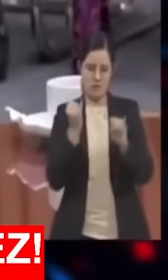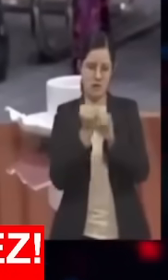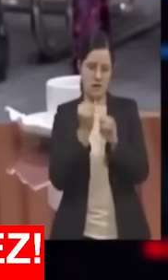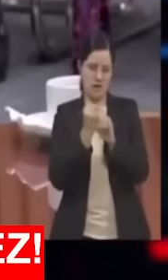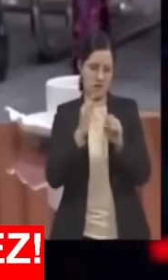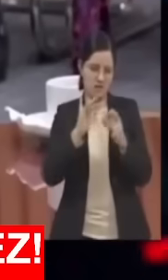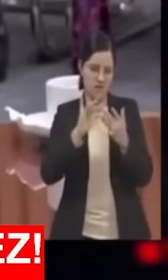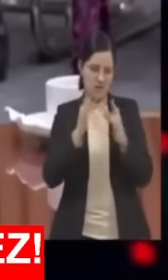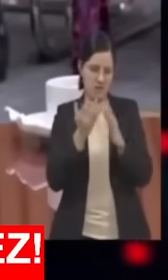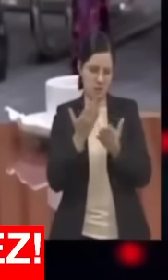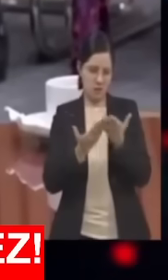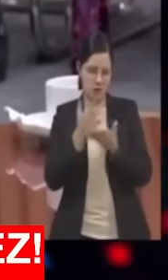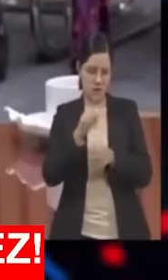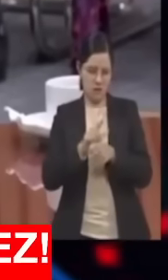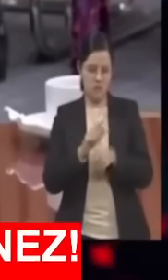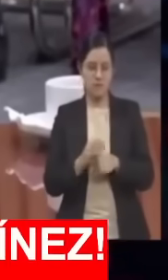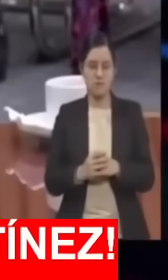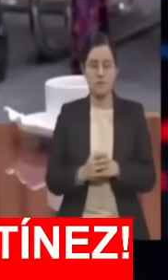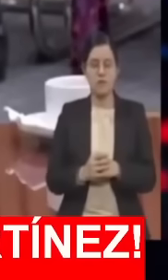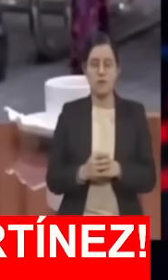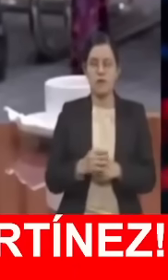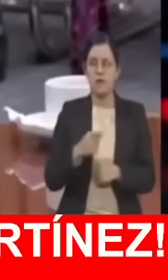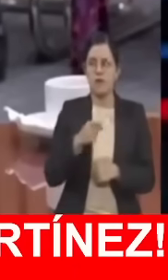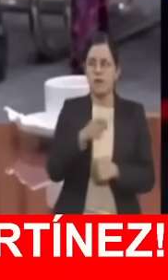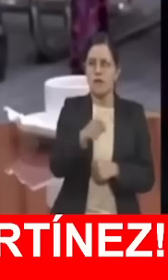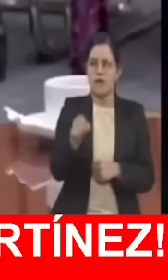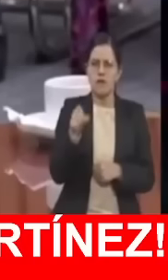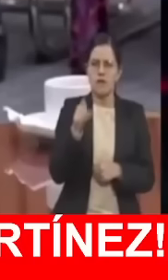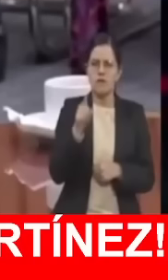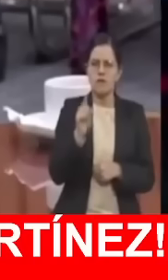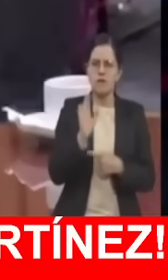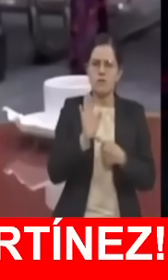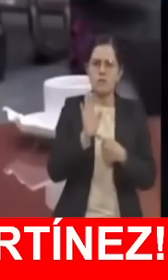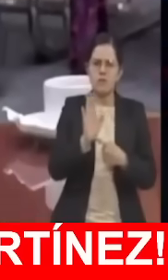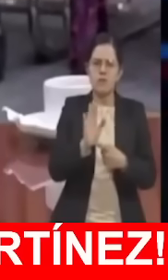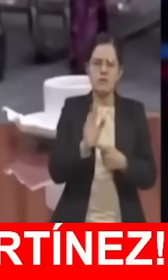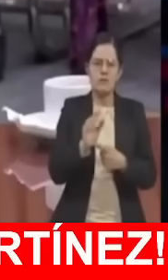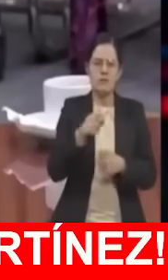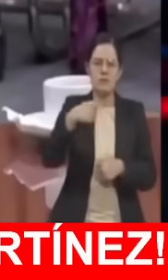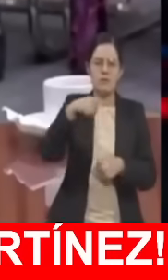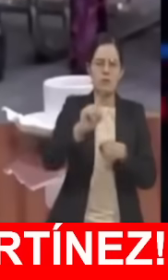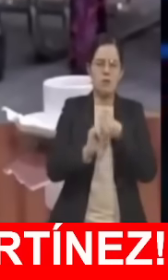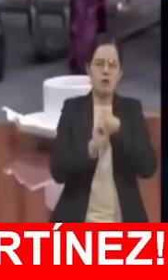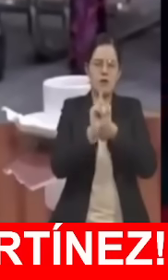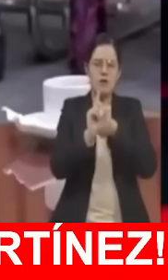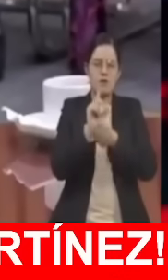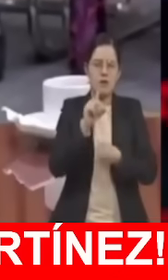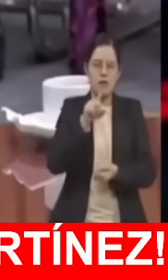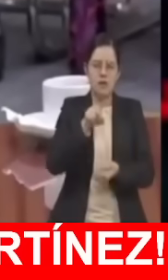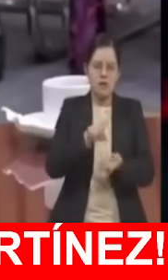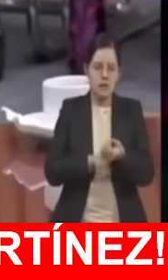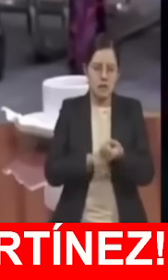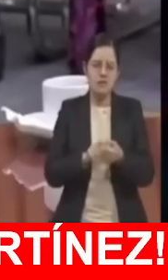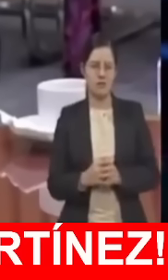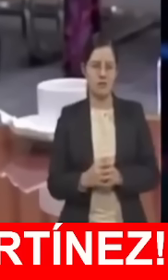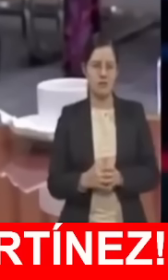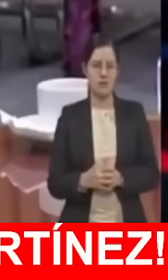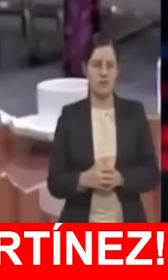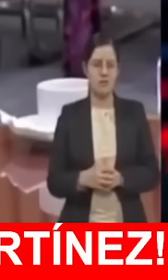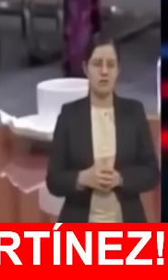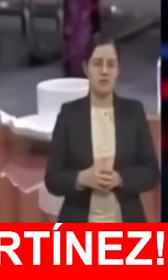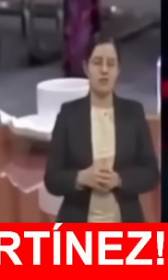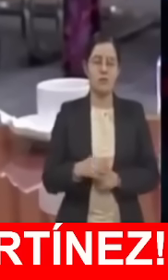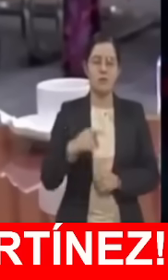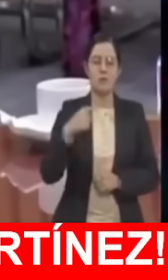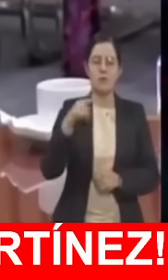del cinismo de exhibir ellos mismos por un pleito interno lo que ya sabíamos su